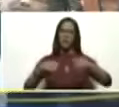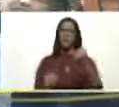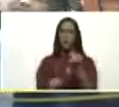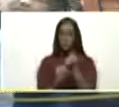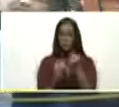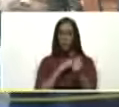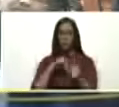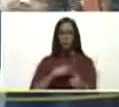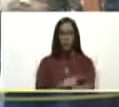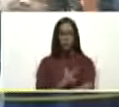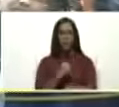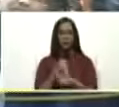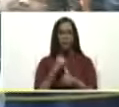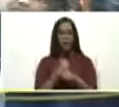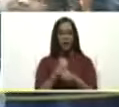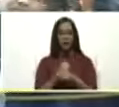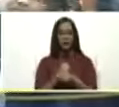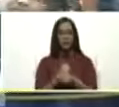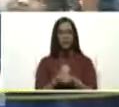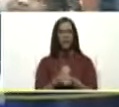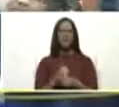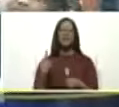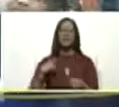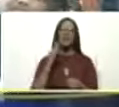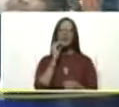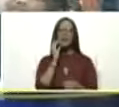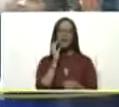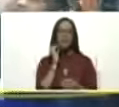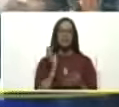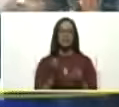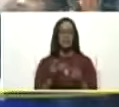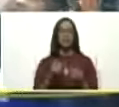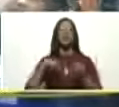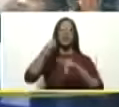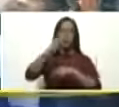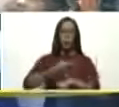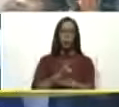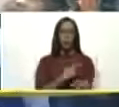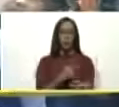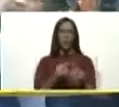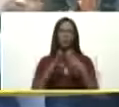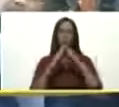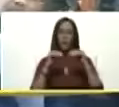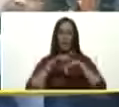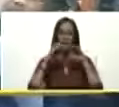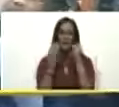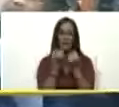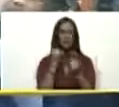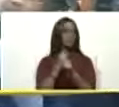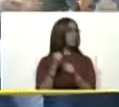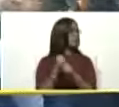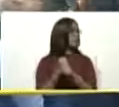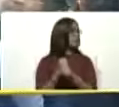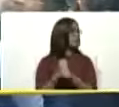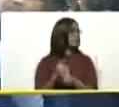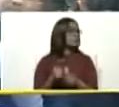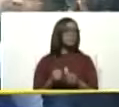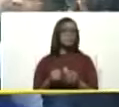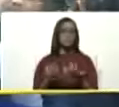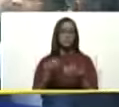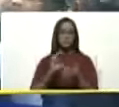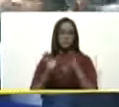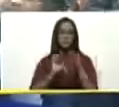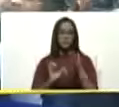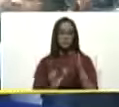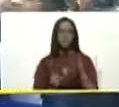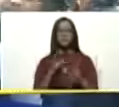con nuestros hermanos trabajadores de Alcaza, que tienen experiencia en refractario, y otros hermanos de toda la clase obrera con materiales de